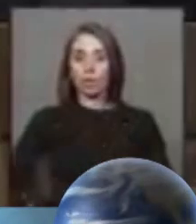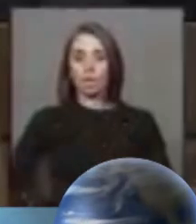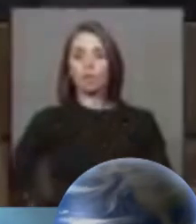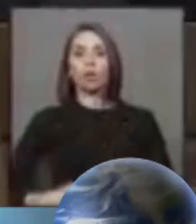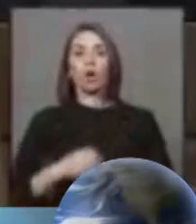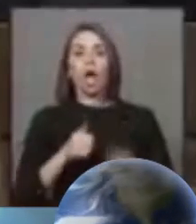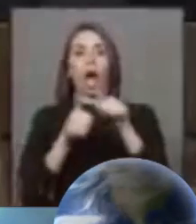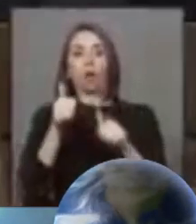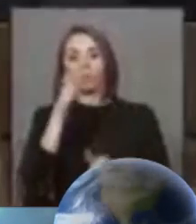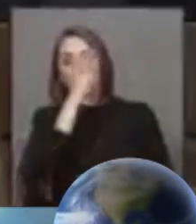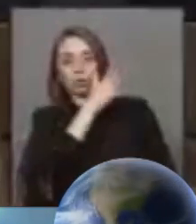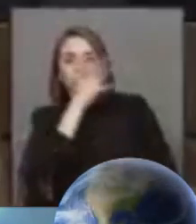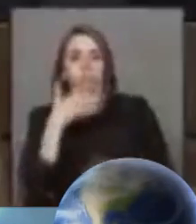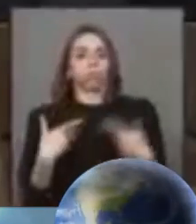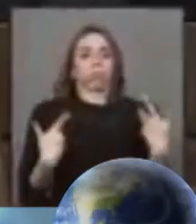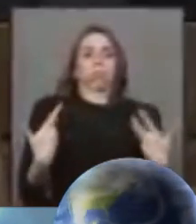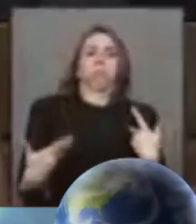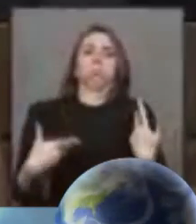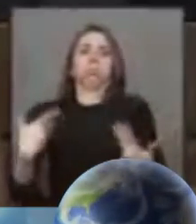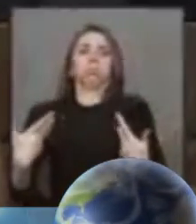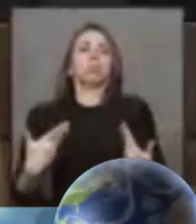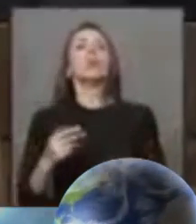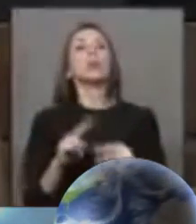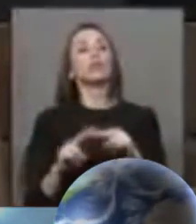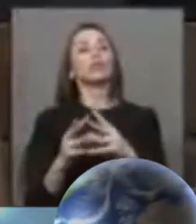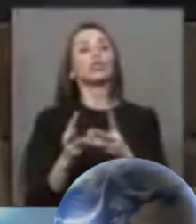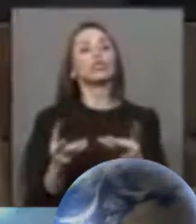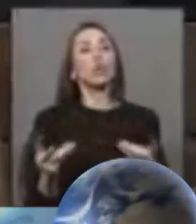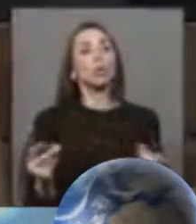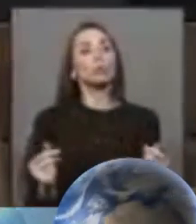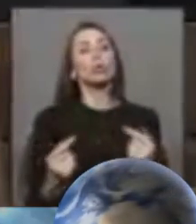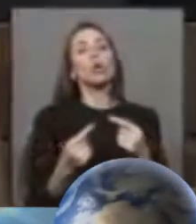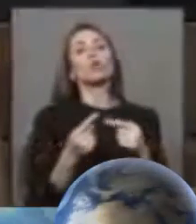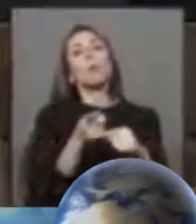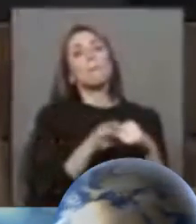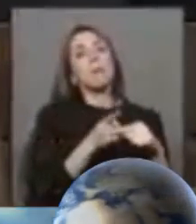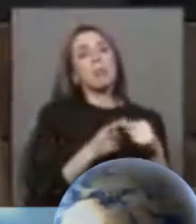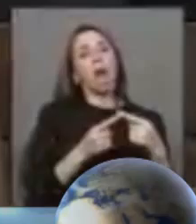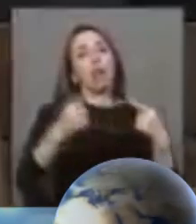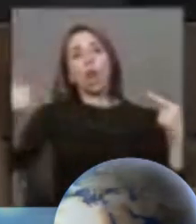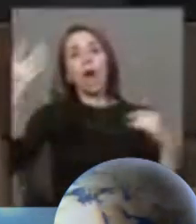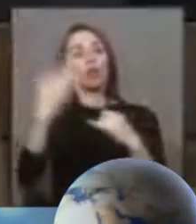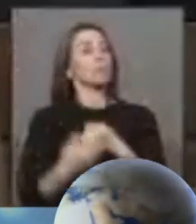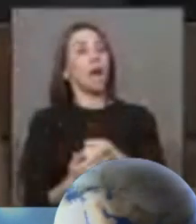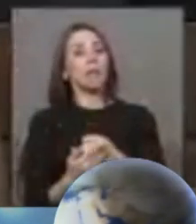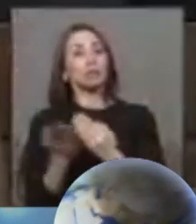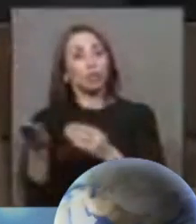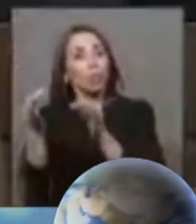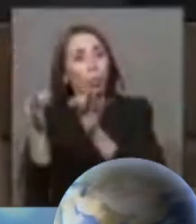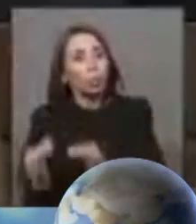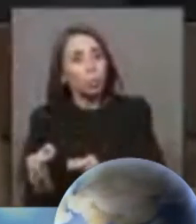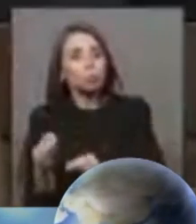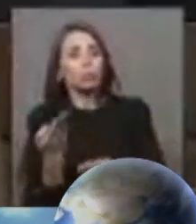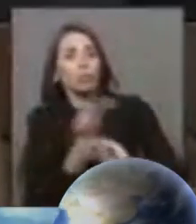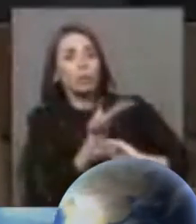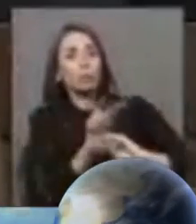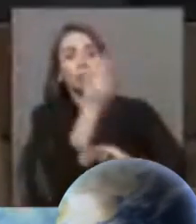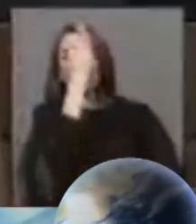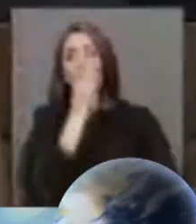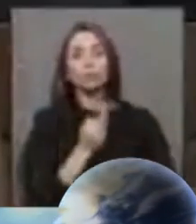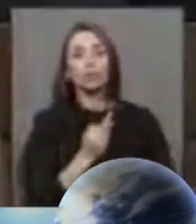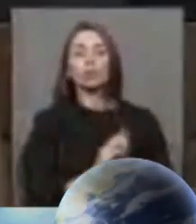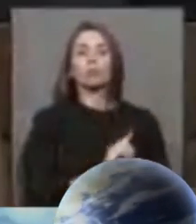de las autoridades, que lejos de buscar una solución de largo, mediano plazo, esta justa aspiración de los